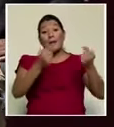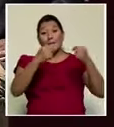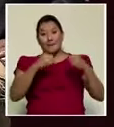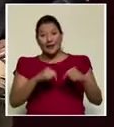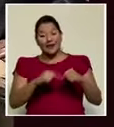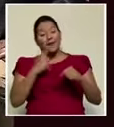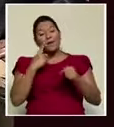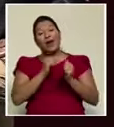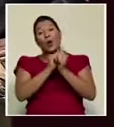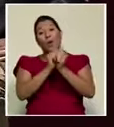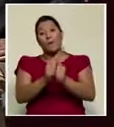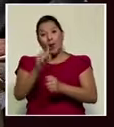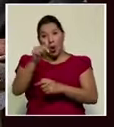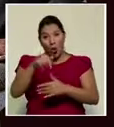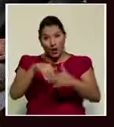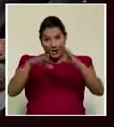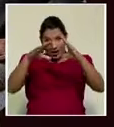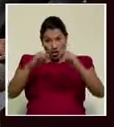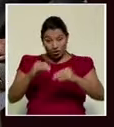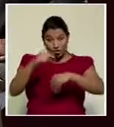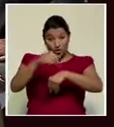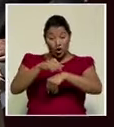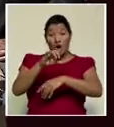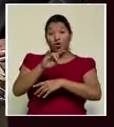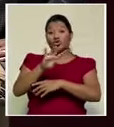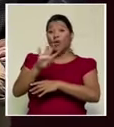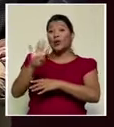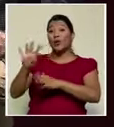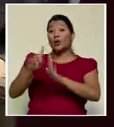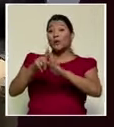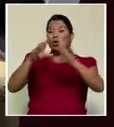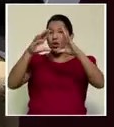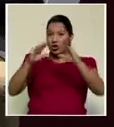para acompañarnos esta noche. Son los 8:44